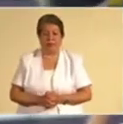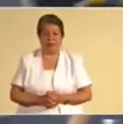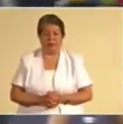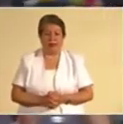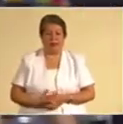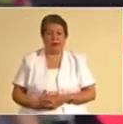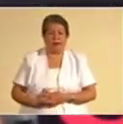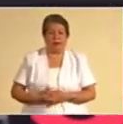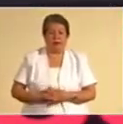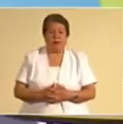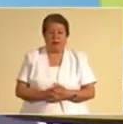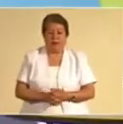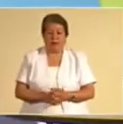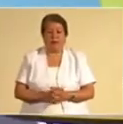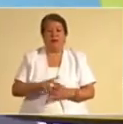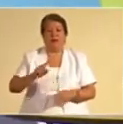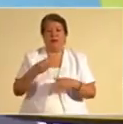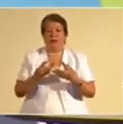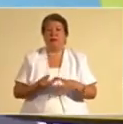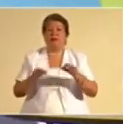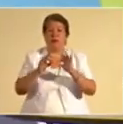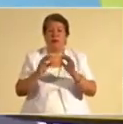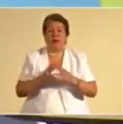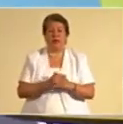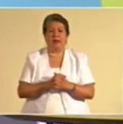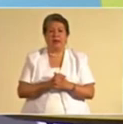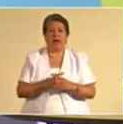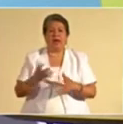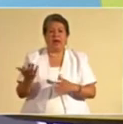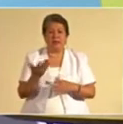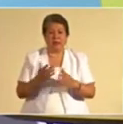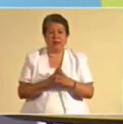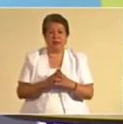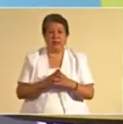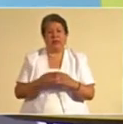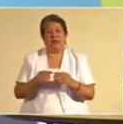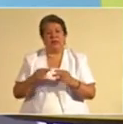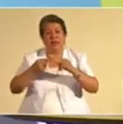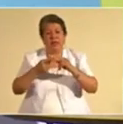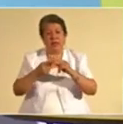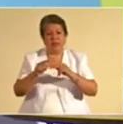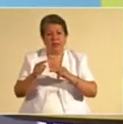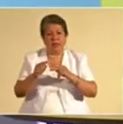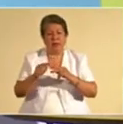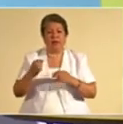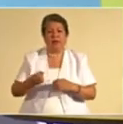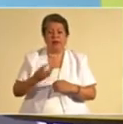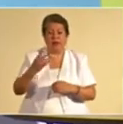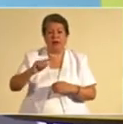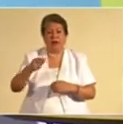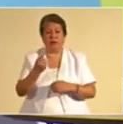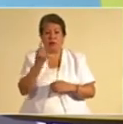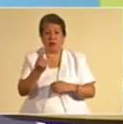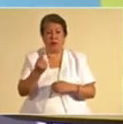de su derecho de réplica? Omar, es importante hacer la división clara de lo que es un emprendedor y lo que es un